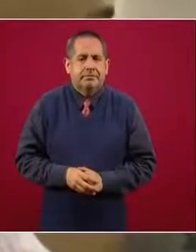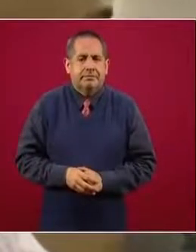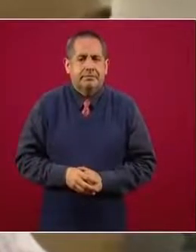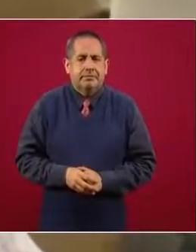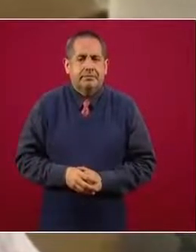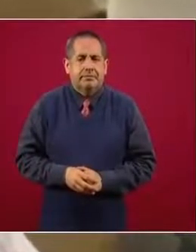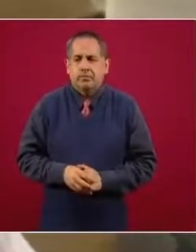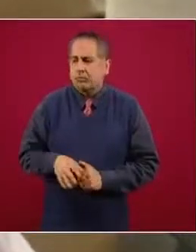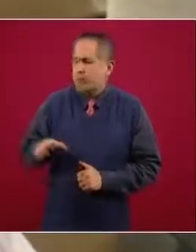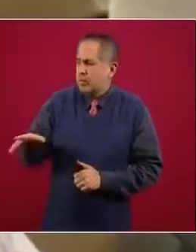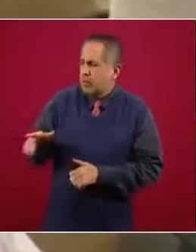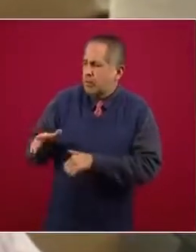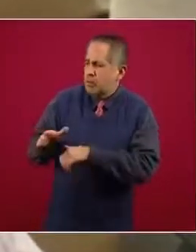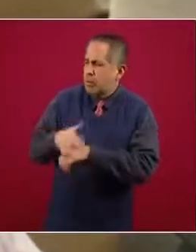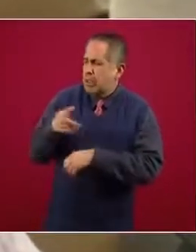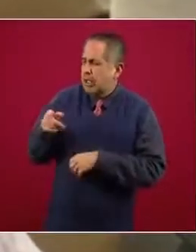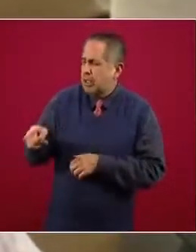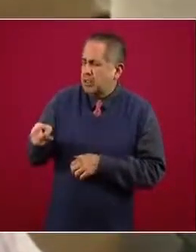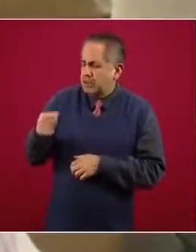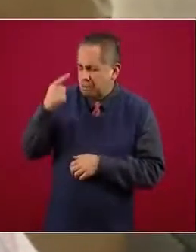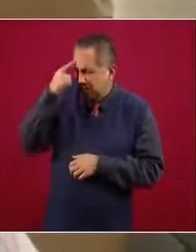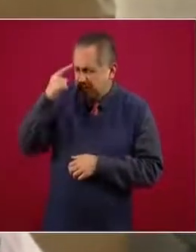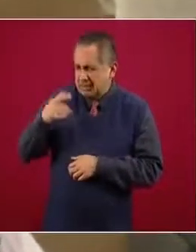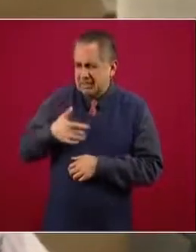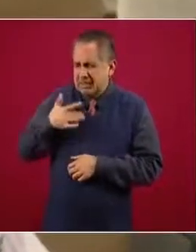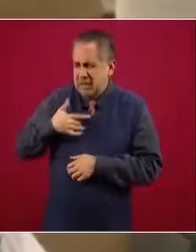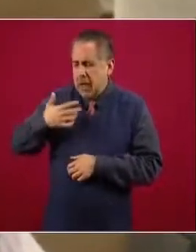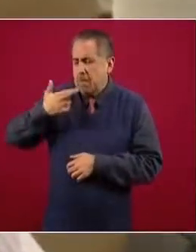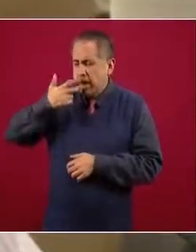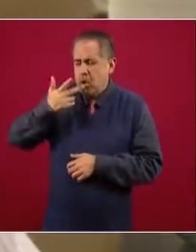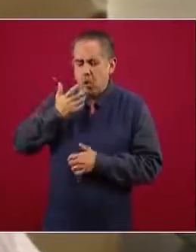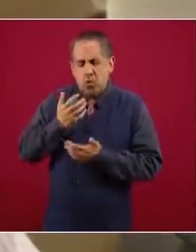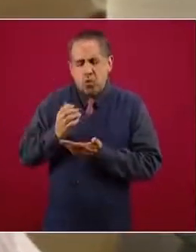¿A qué le atribuye usted que se haya sentido mejor?